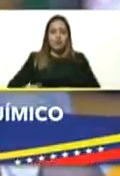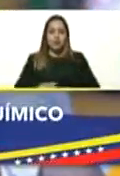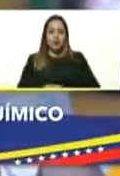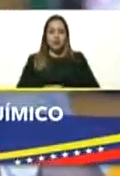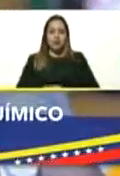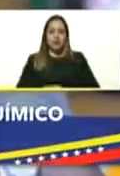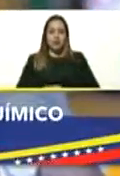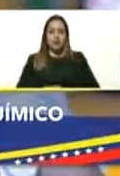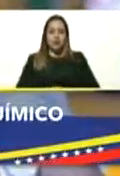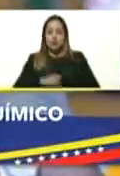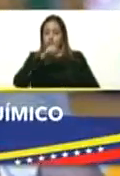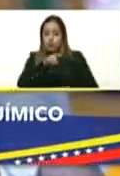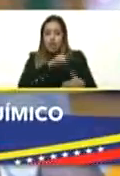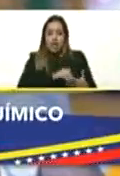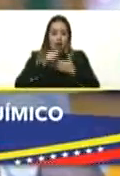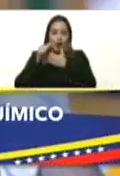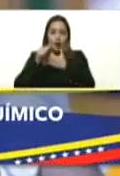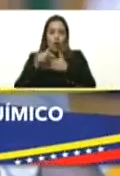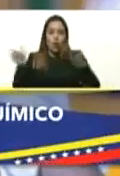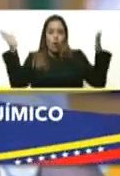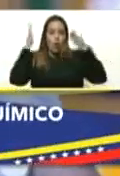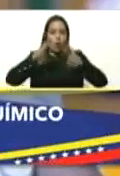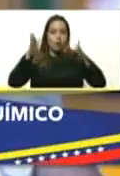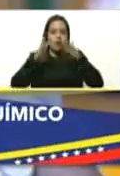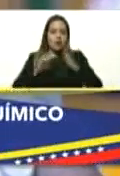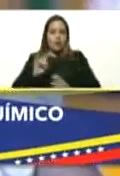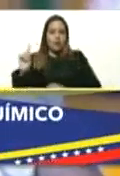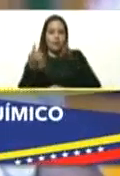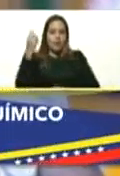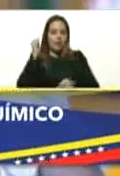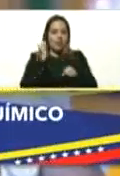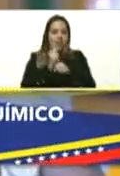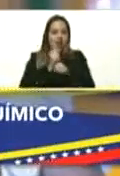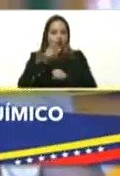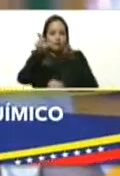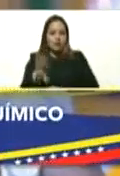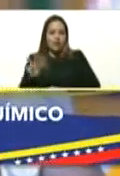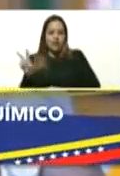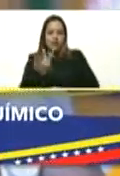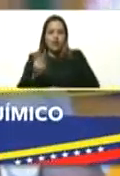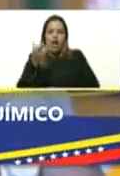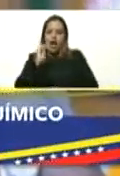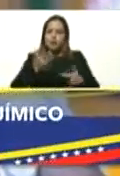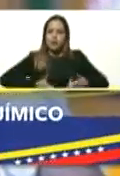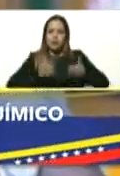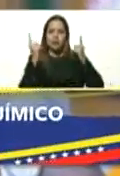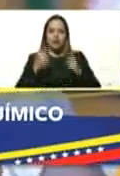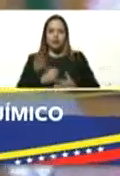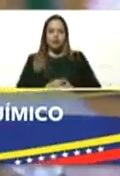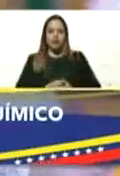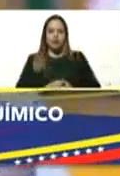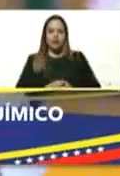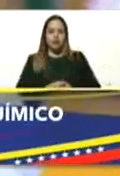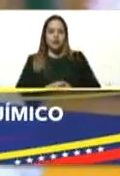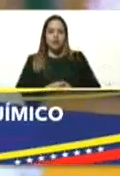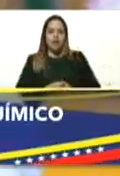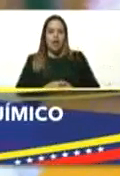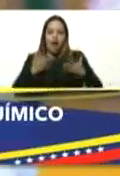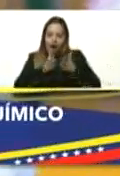liderazgo, de sus orientaciones como primer trabajador de Venezuela, nos ha permitido ensanchar los